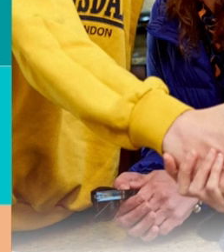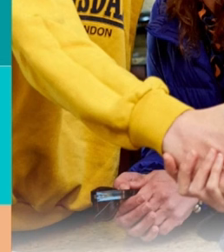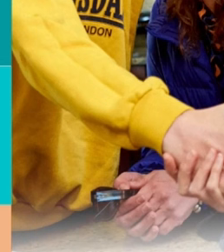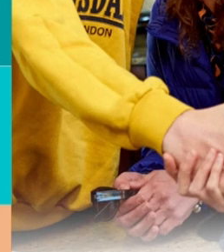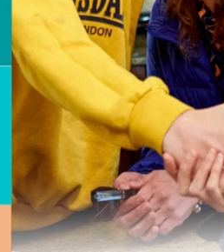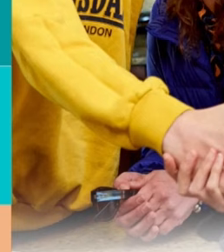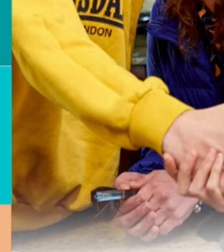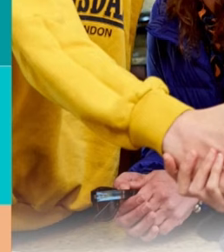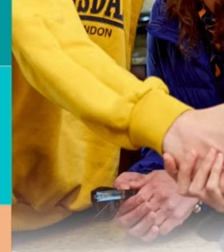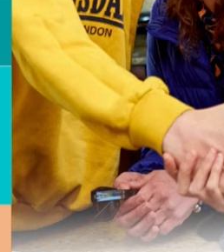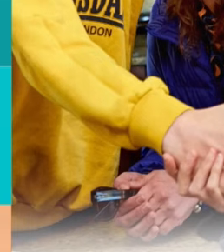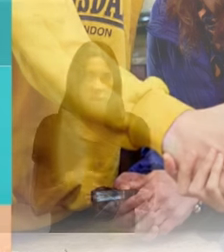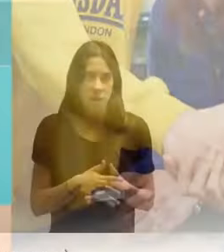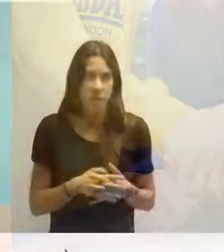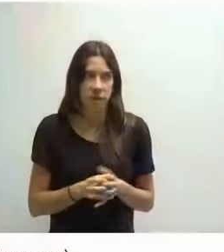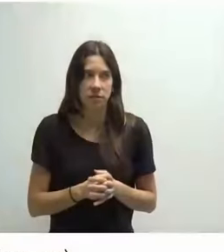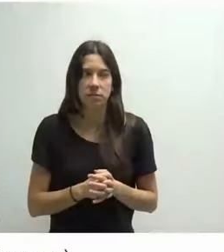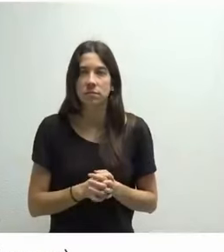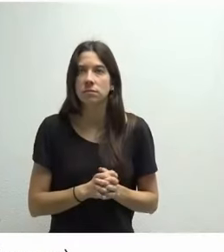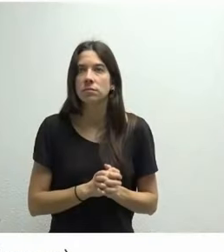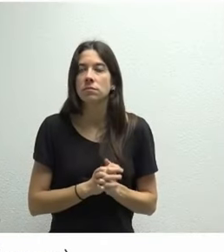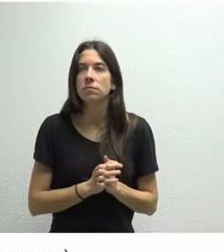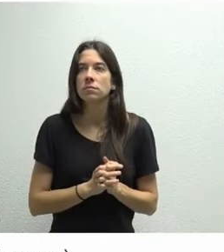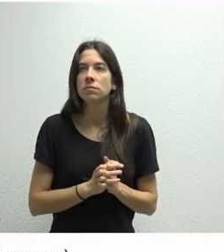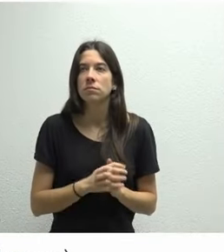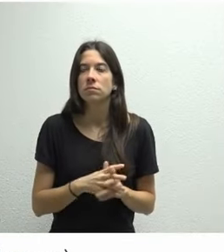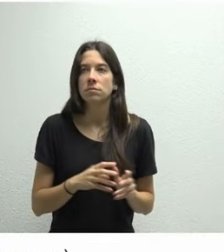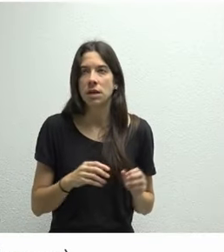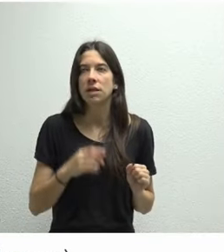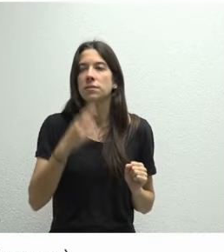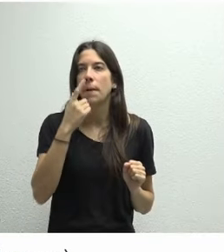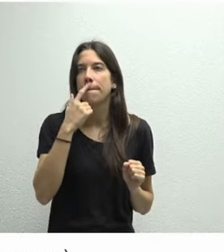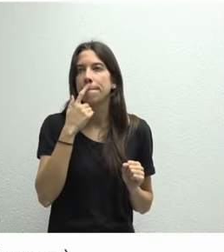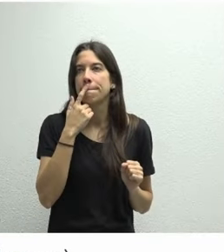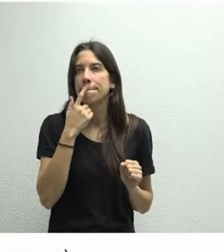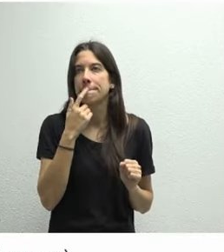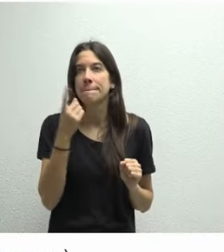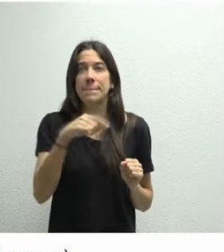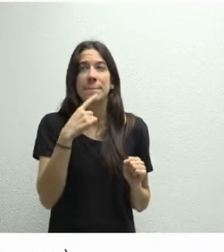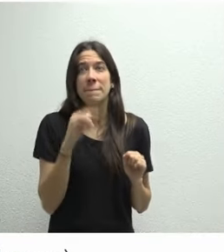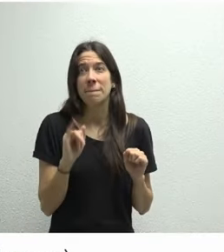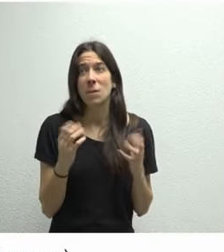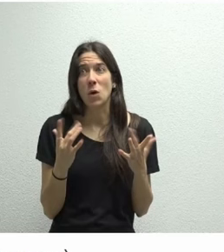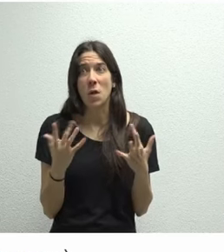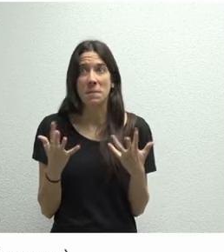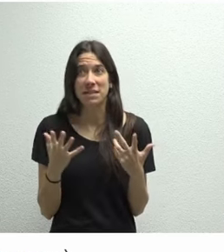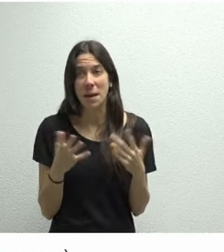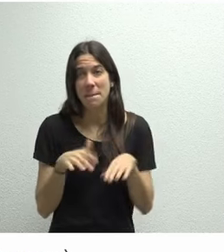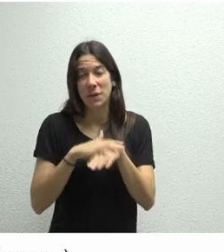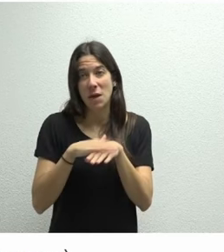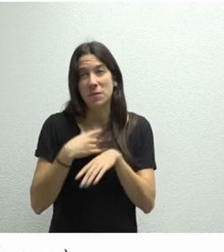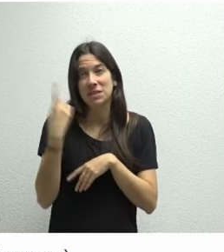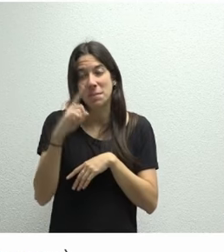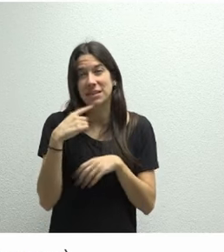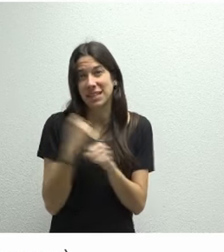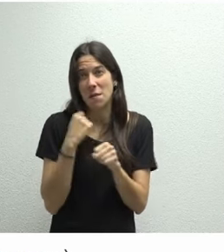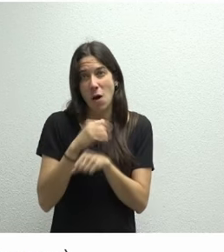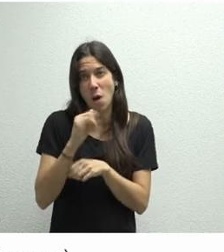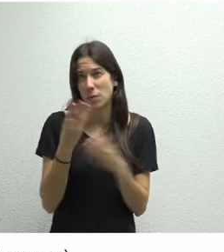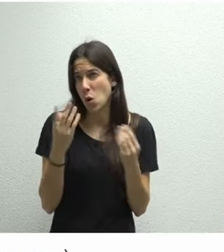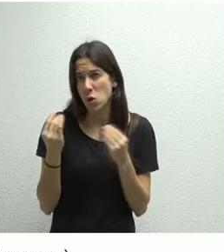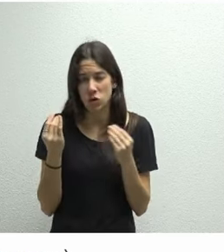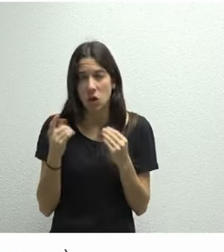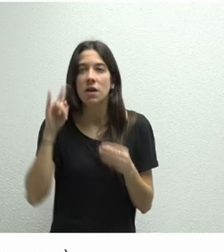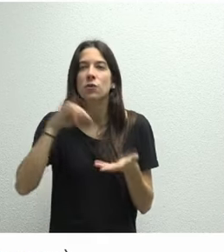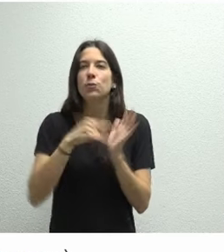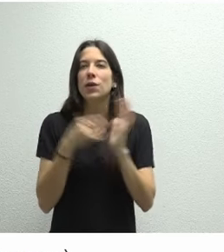bueno Muchas gracias lo han contado aquí no lo más rápido que han podido y además metiéndoles prisa o sea que perdonar Pero sabemos que hay muchísimo trabajo detrás y que es